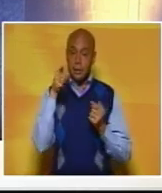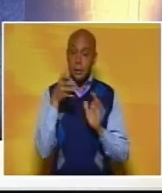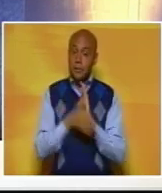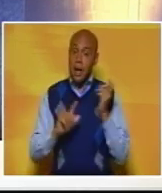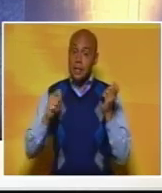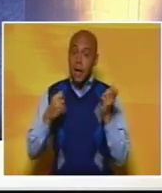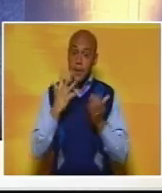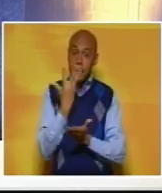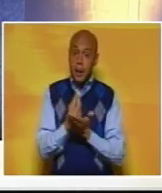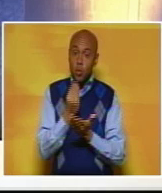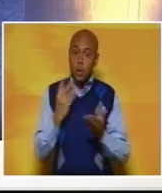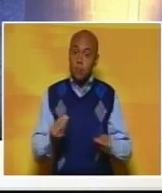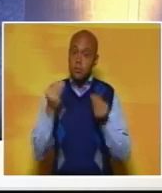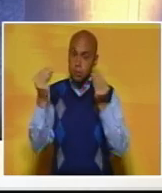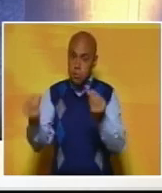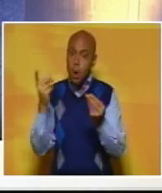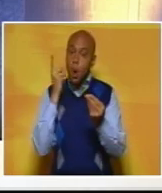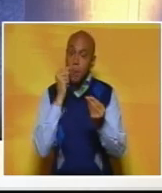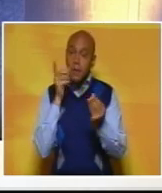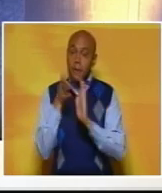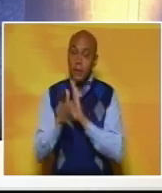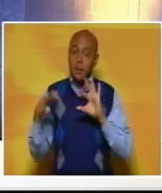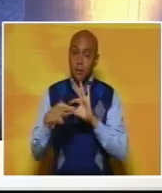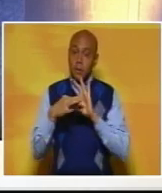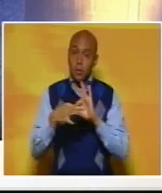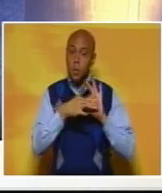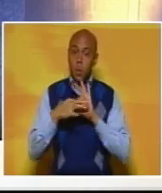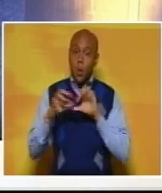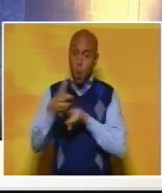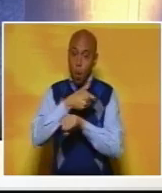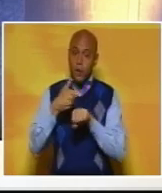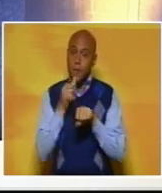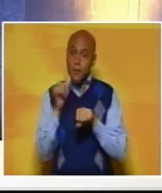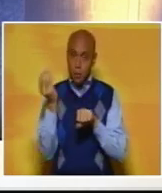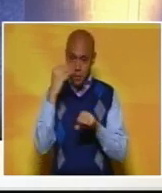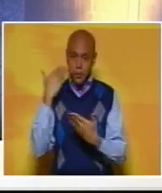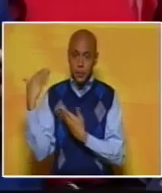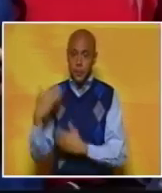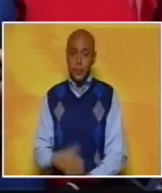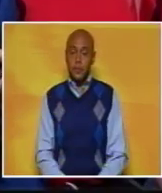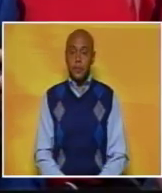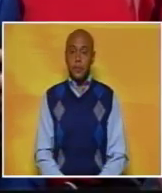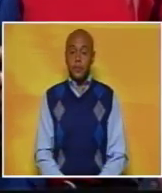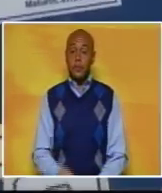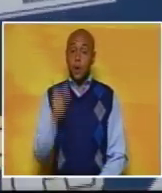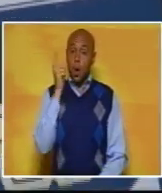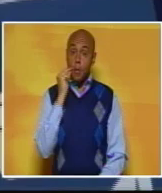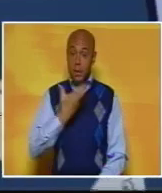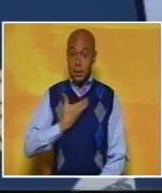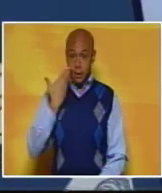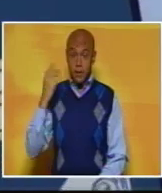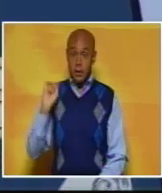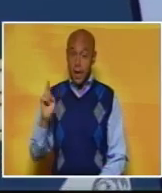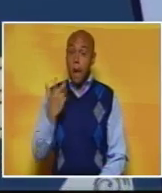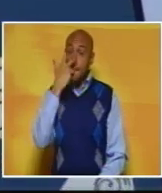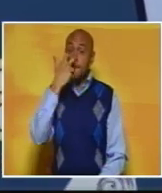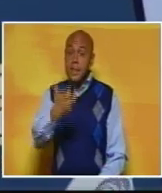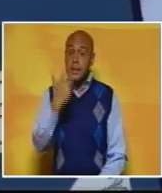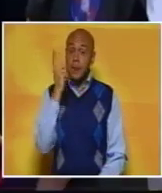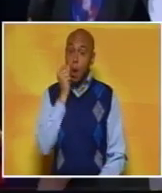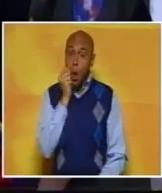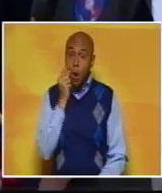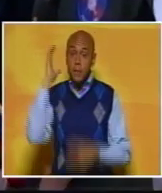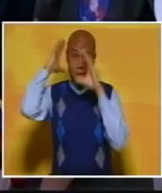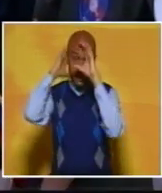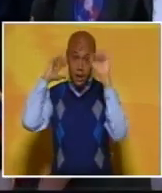alianzas entre el gobierno nacional y el italiano. Alexis Abreu nos tiene más información. Ordaz manifestó que con la visita del